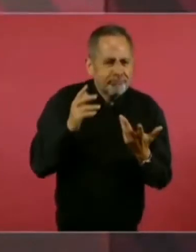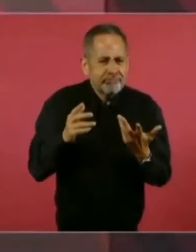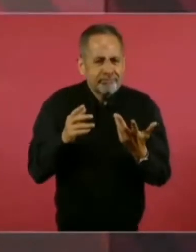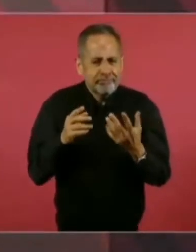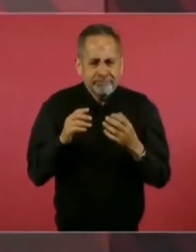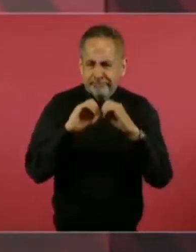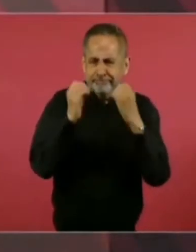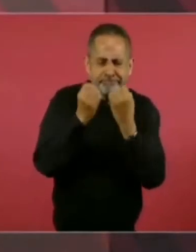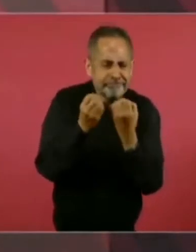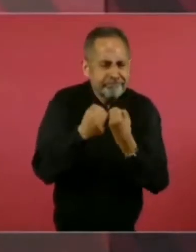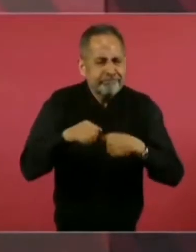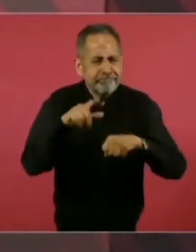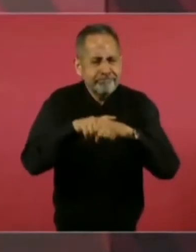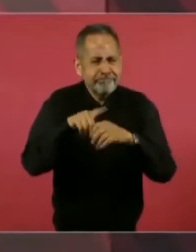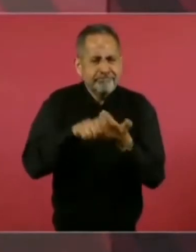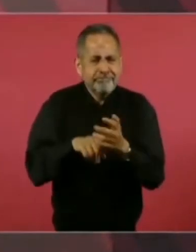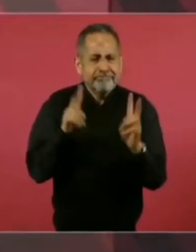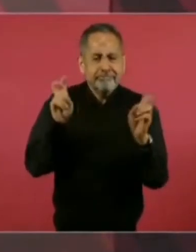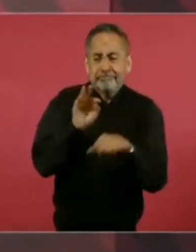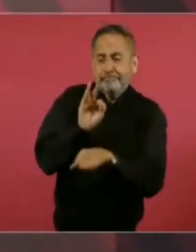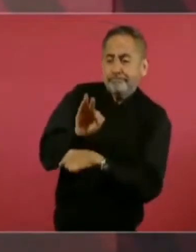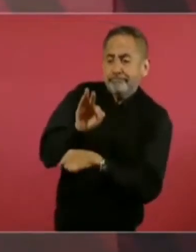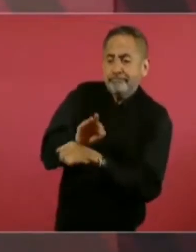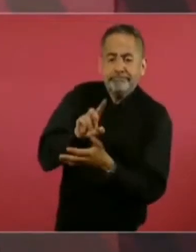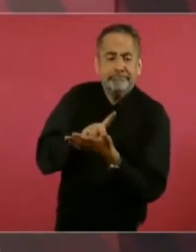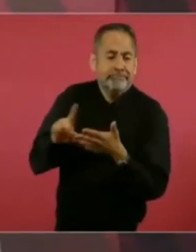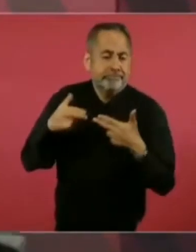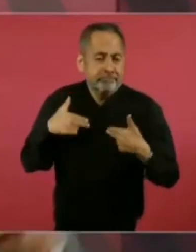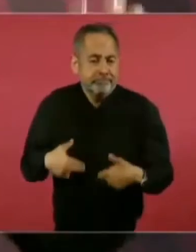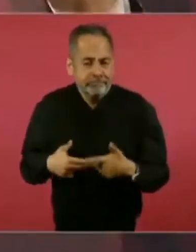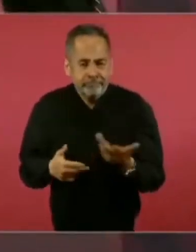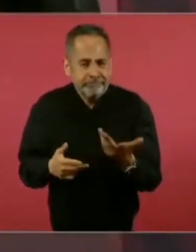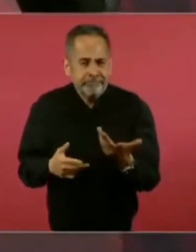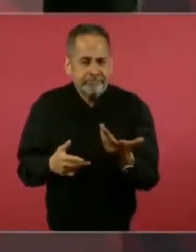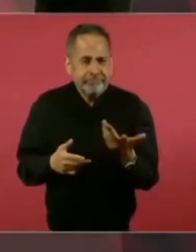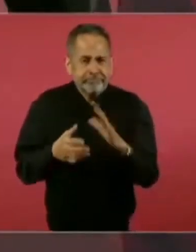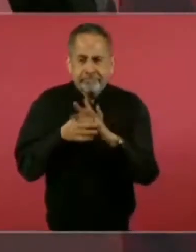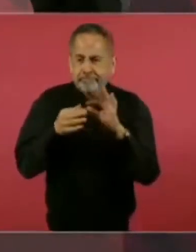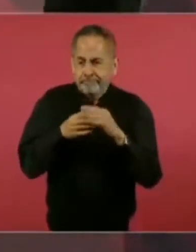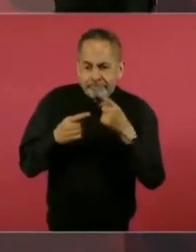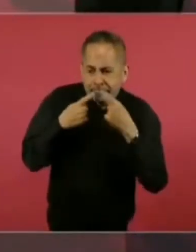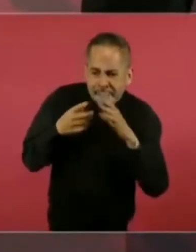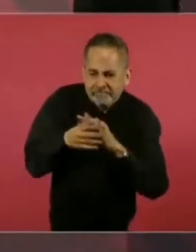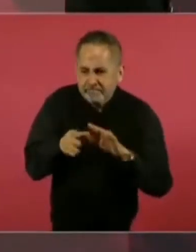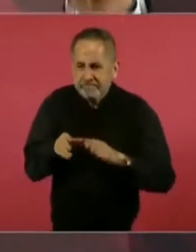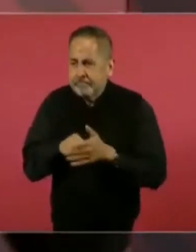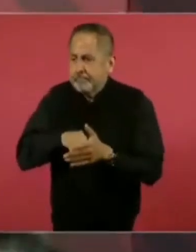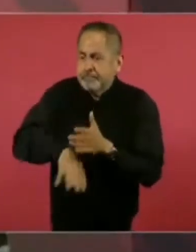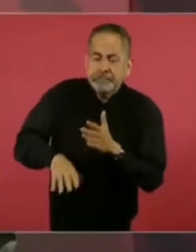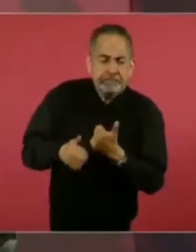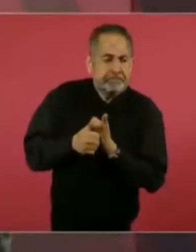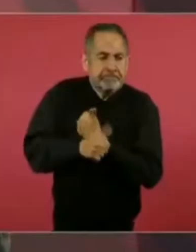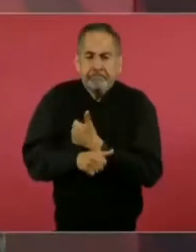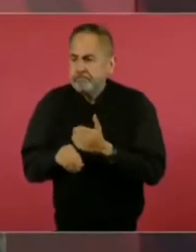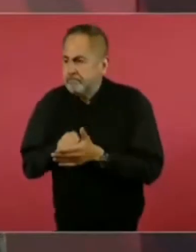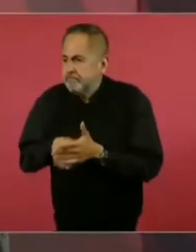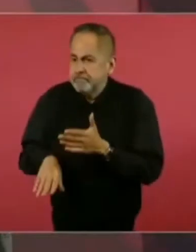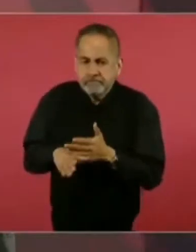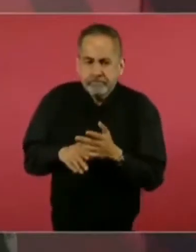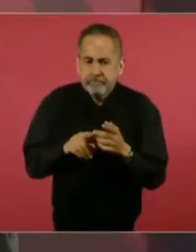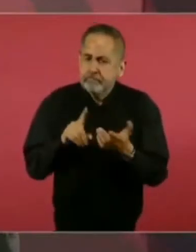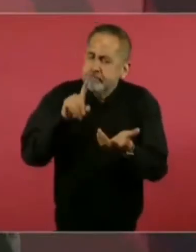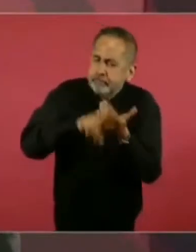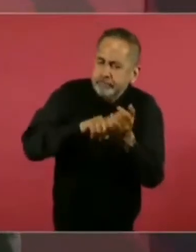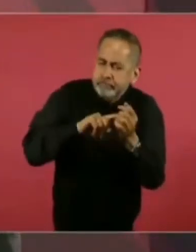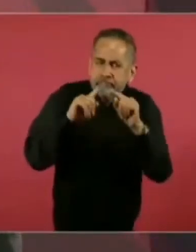las organizaciones de defensa de derechos humanos, que no dejan de estar en la